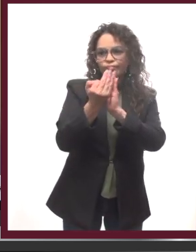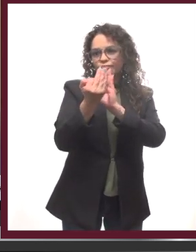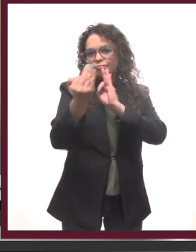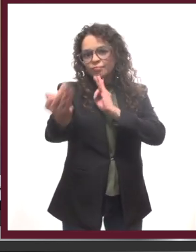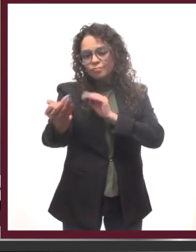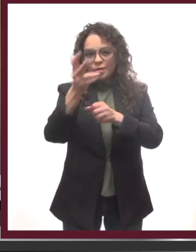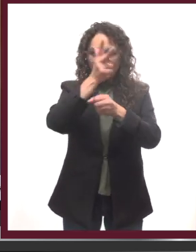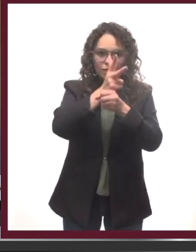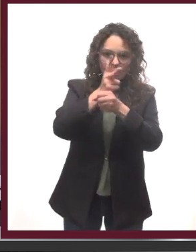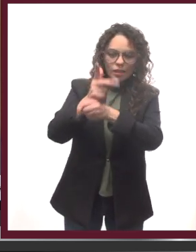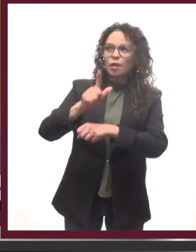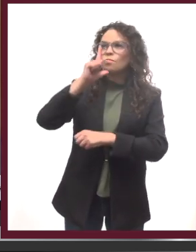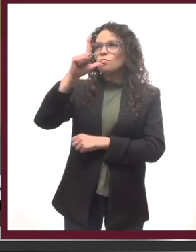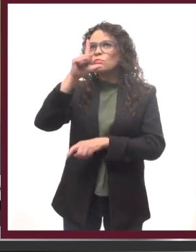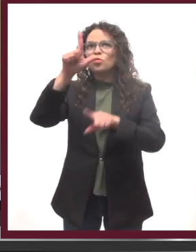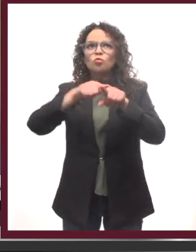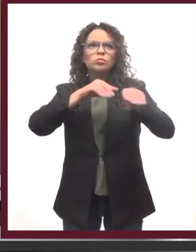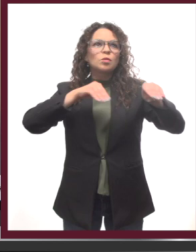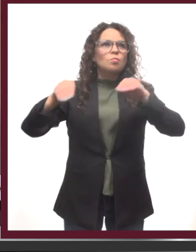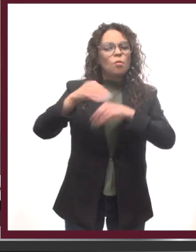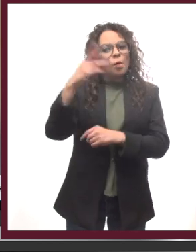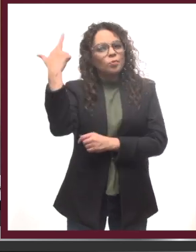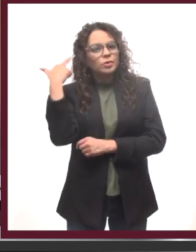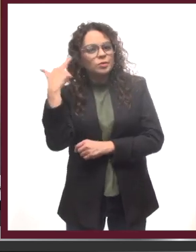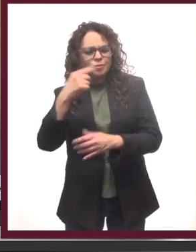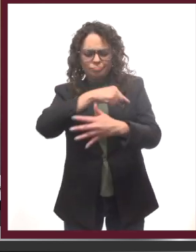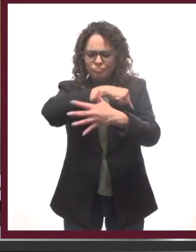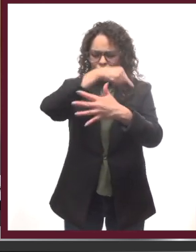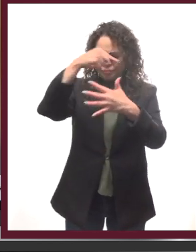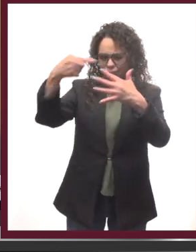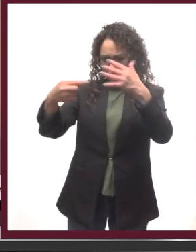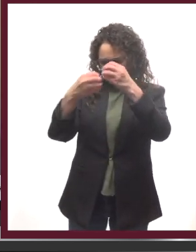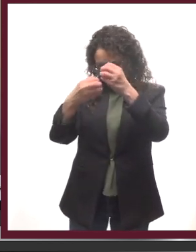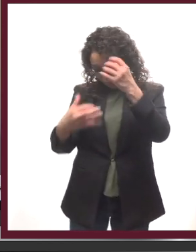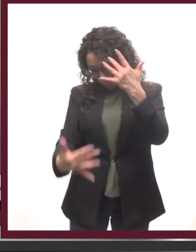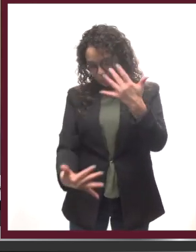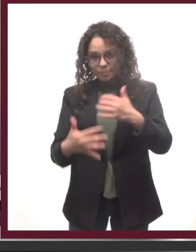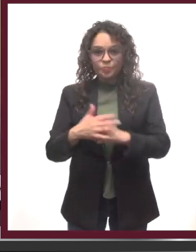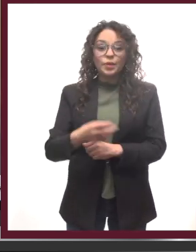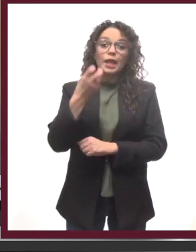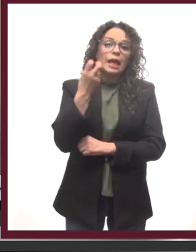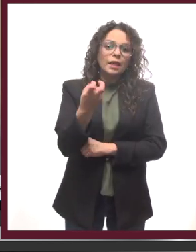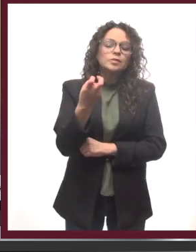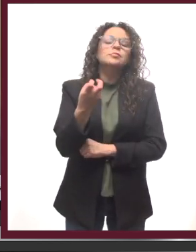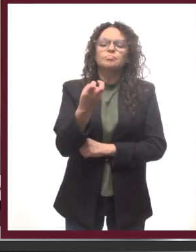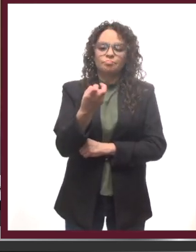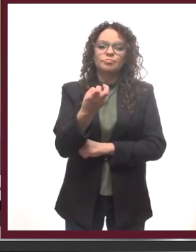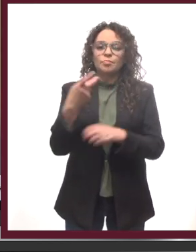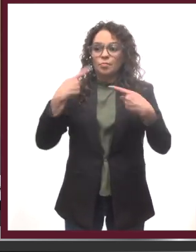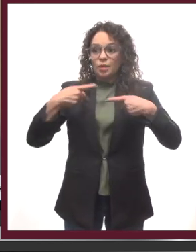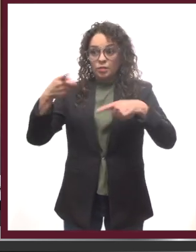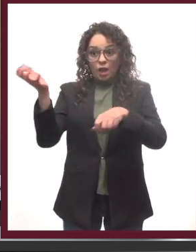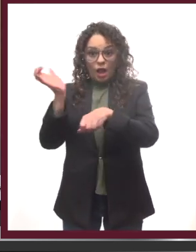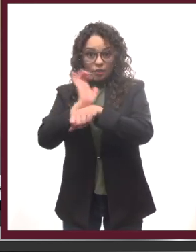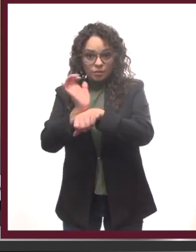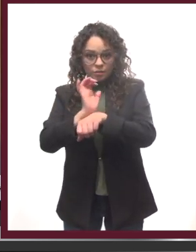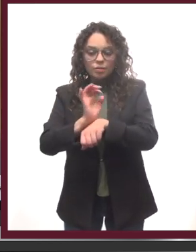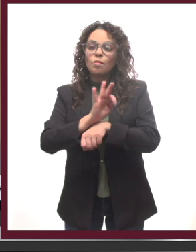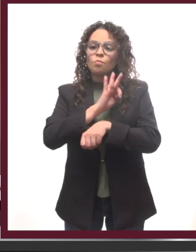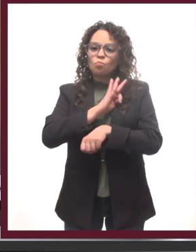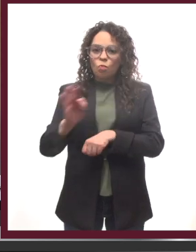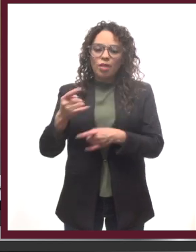de la cámara, la luz, el color, el movimiento, el sonido. Todos ellos son las herramientas con las que